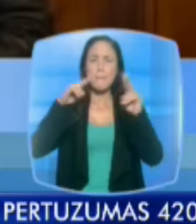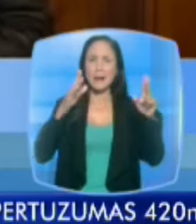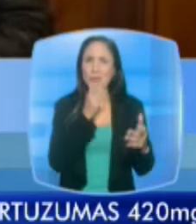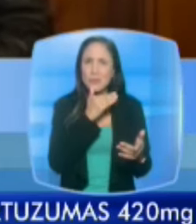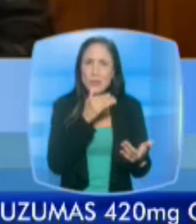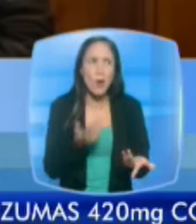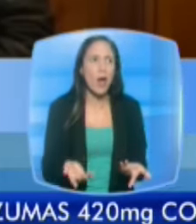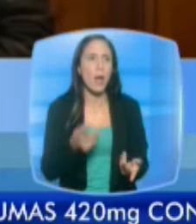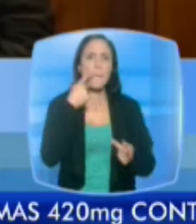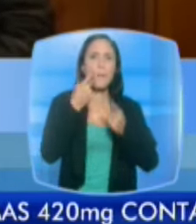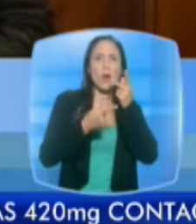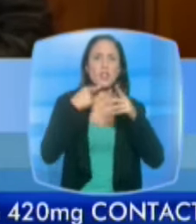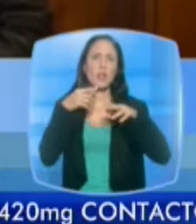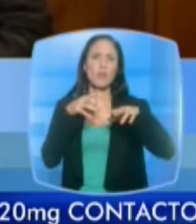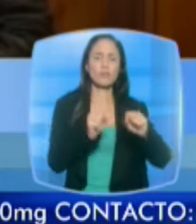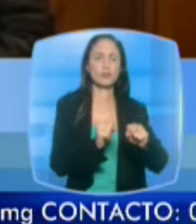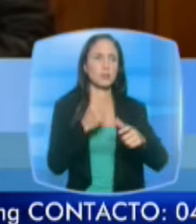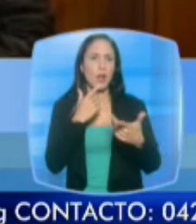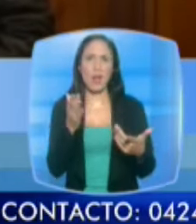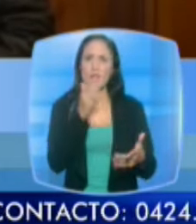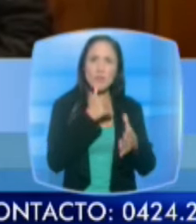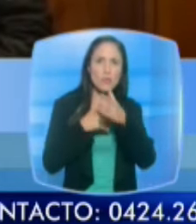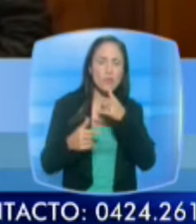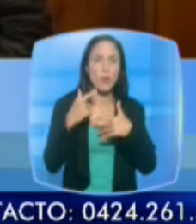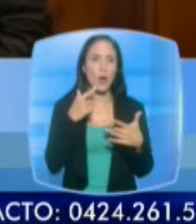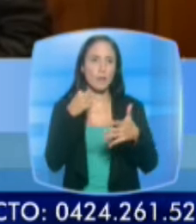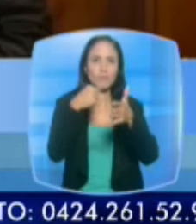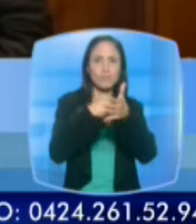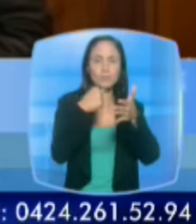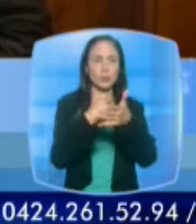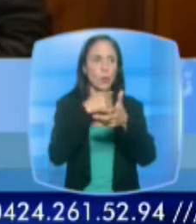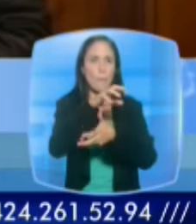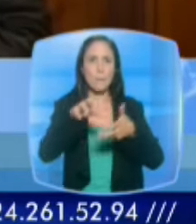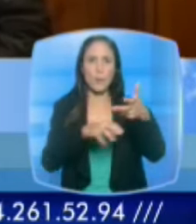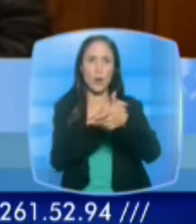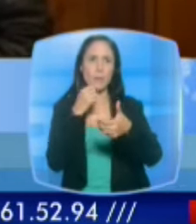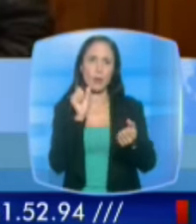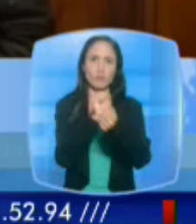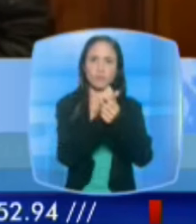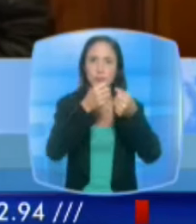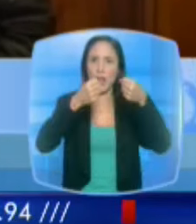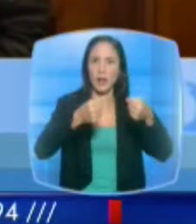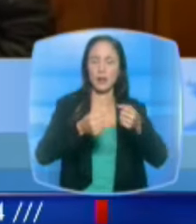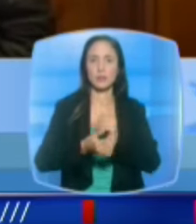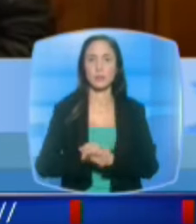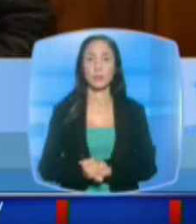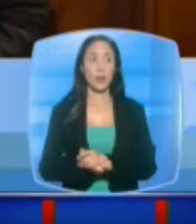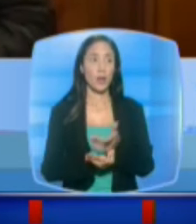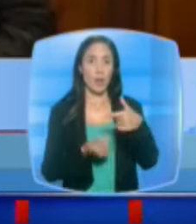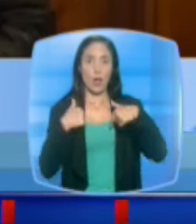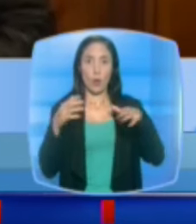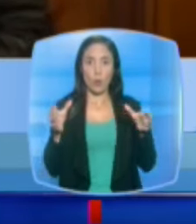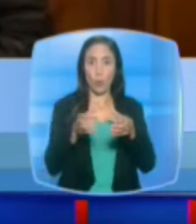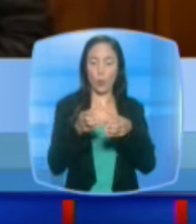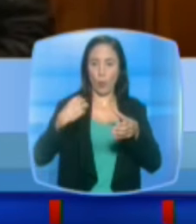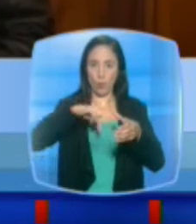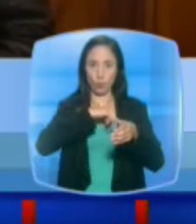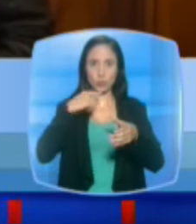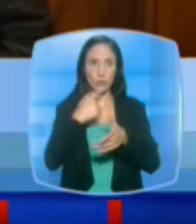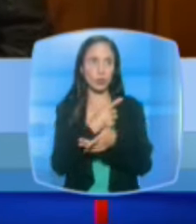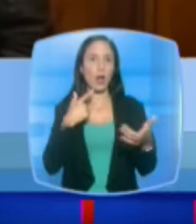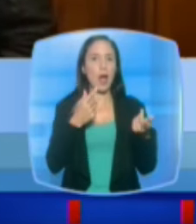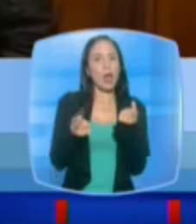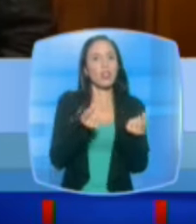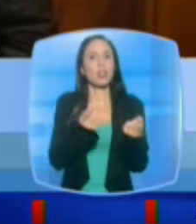para políticos oportunistas que buscan sacar crédito a costa de una crisis de seguridad penitenciaria. Nosotros no vamos